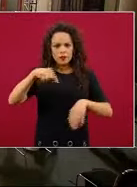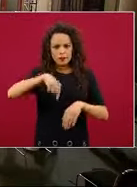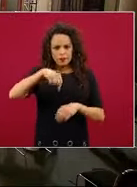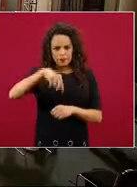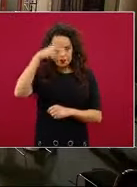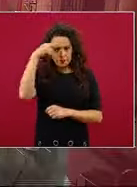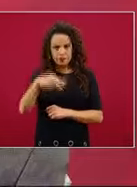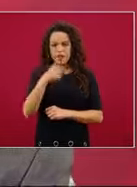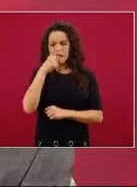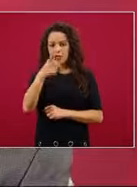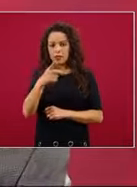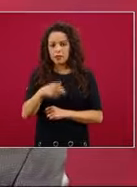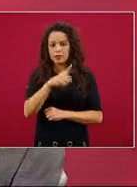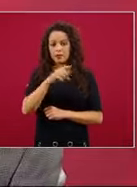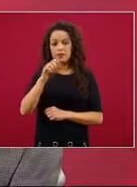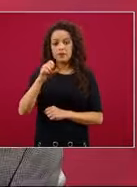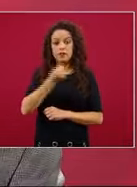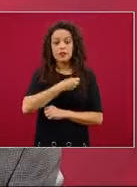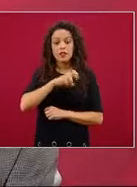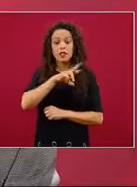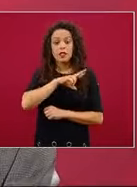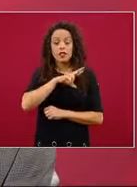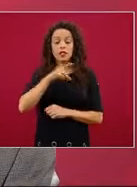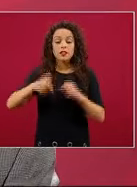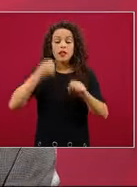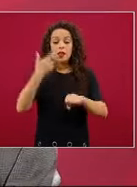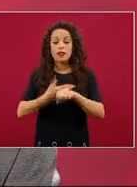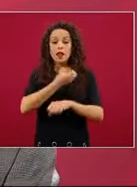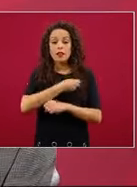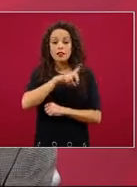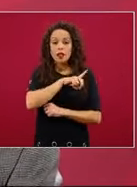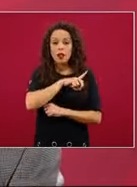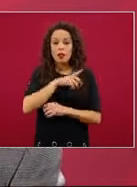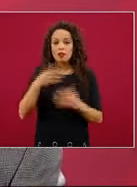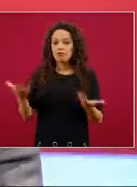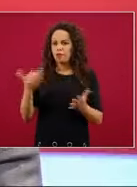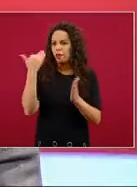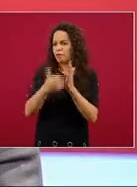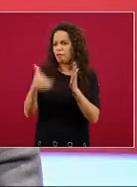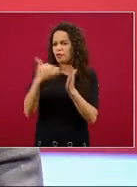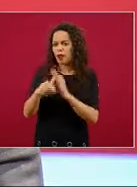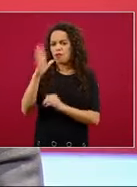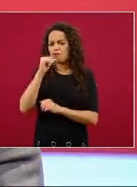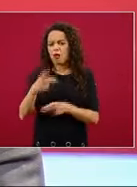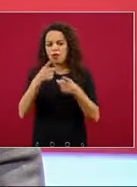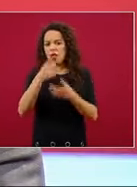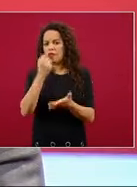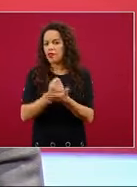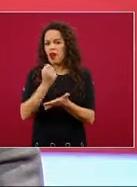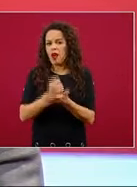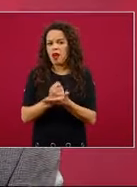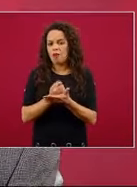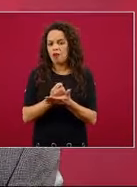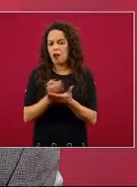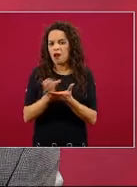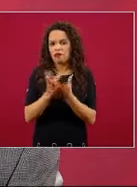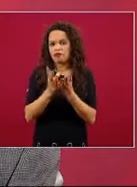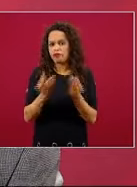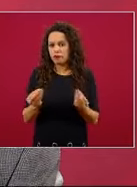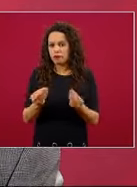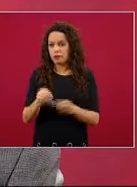encabezado que decía: la Secretaría de Salud carece de capacidades para la rehabilitación. La nota fue relativamente veraz,